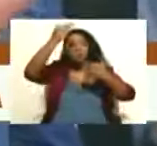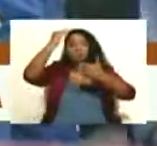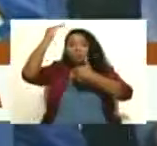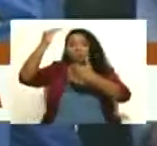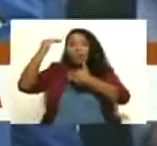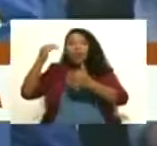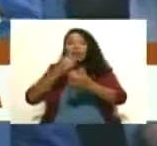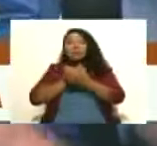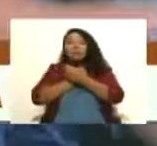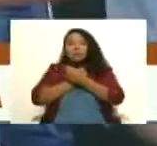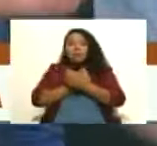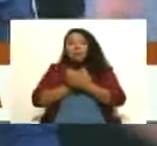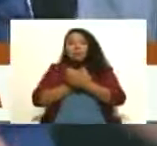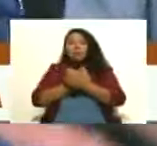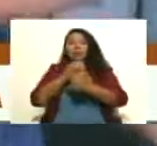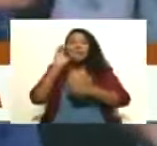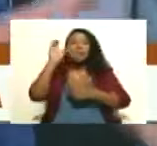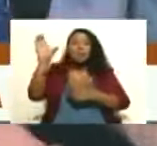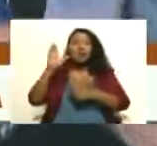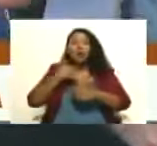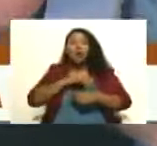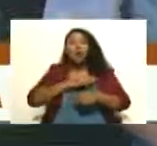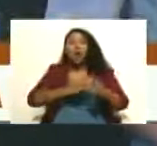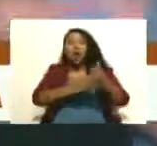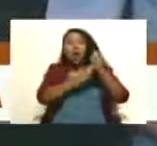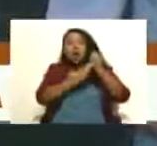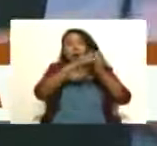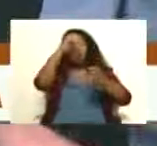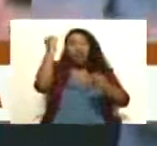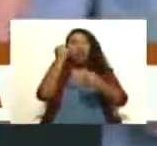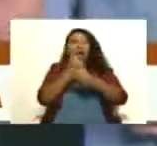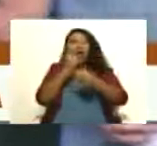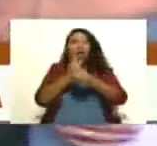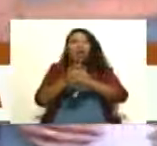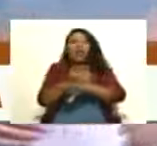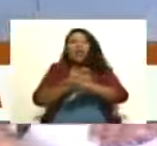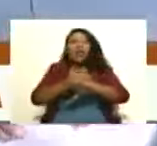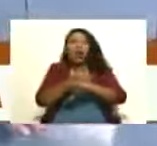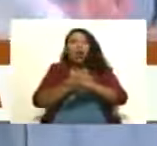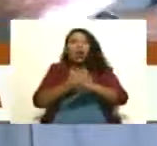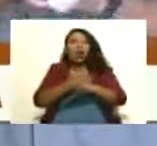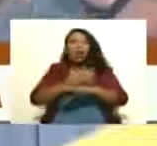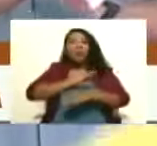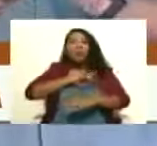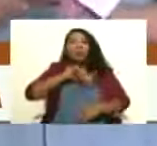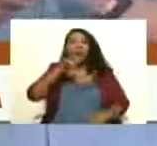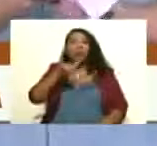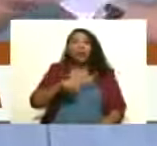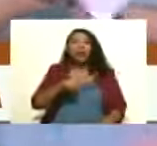de patriotismo a nuestro líder obrero gobernador Ángel Marcano.